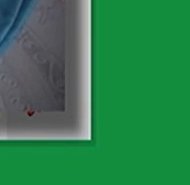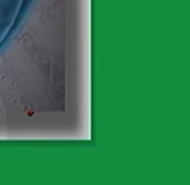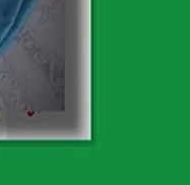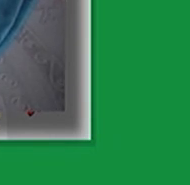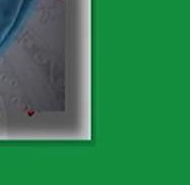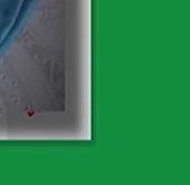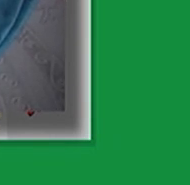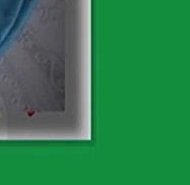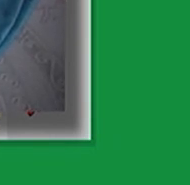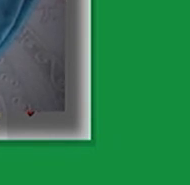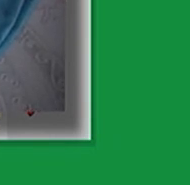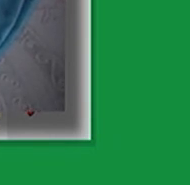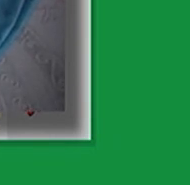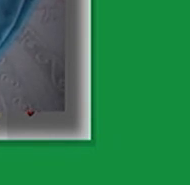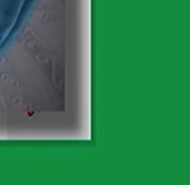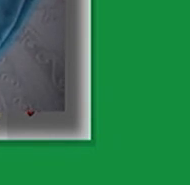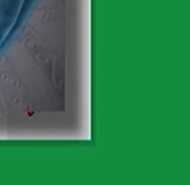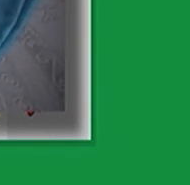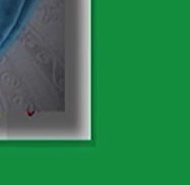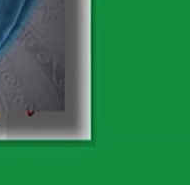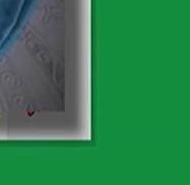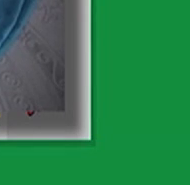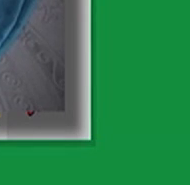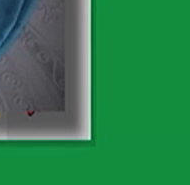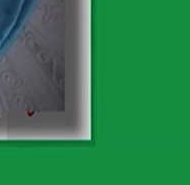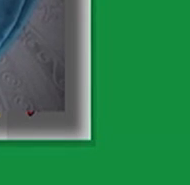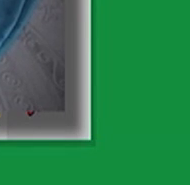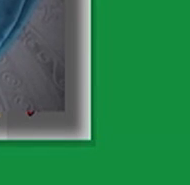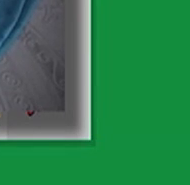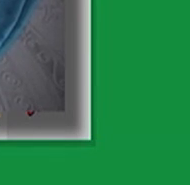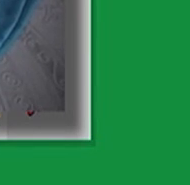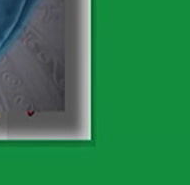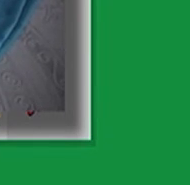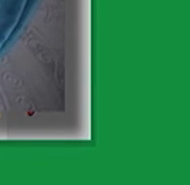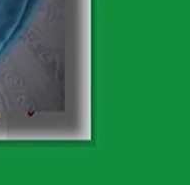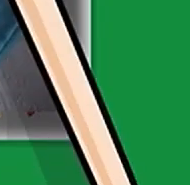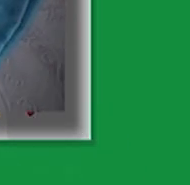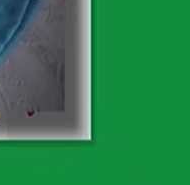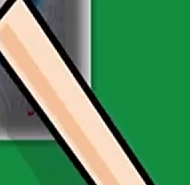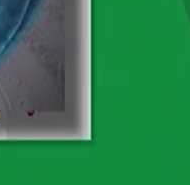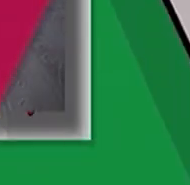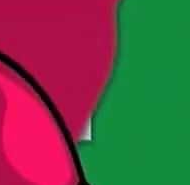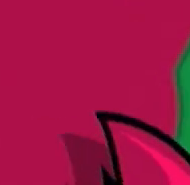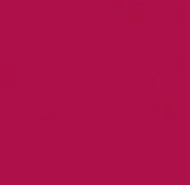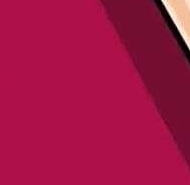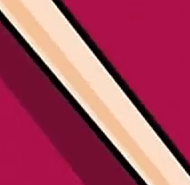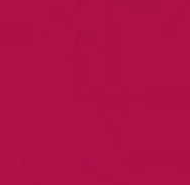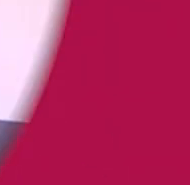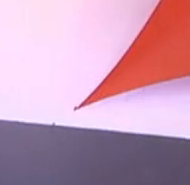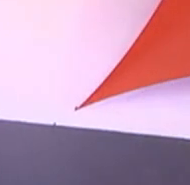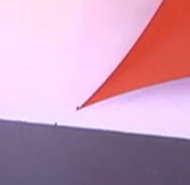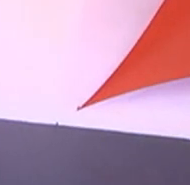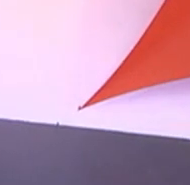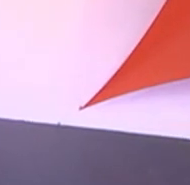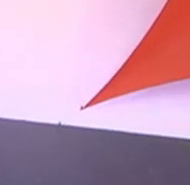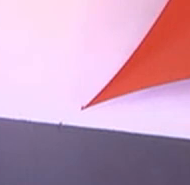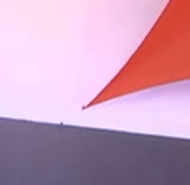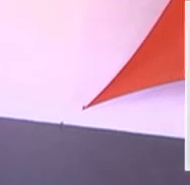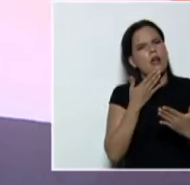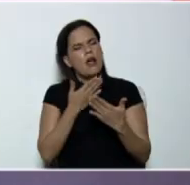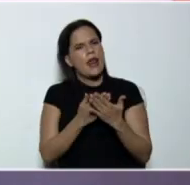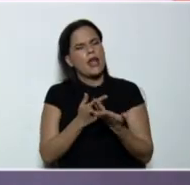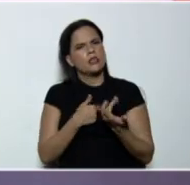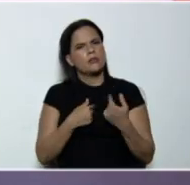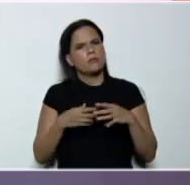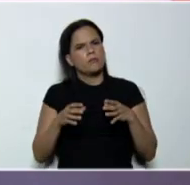como son esquema corporal, nociones de lateralidad, nociones de cantidad y de número. Muchísimas gracias al